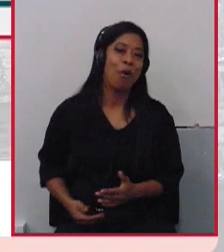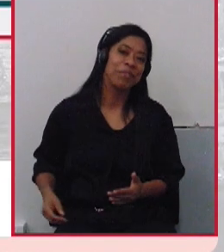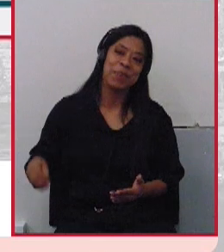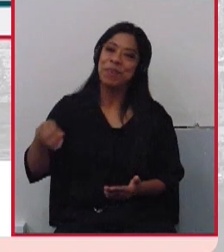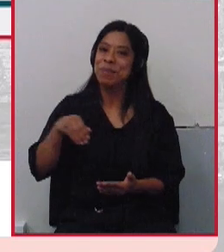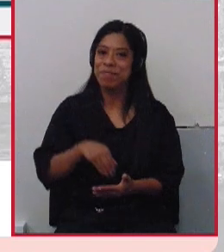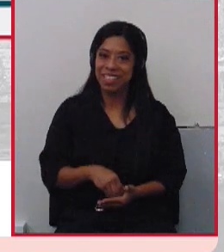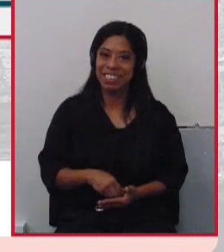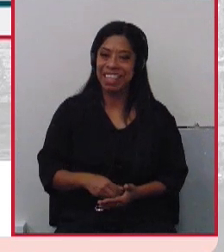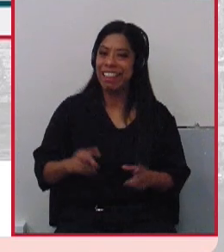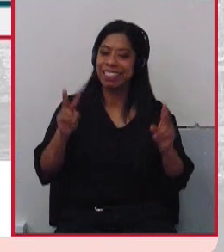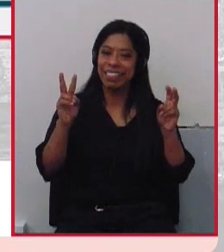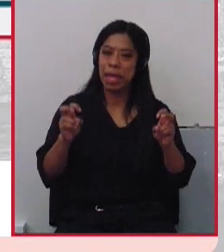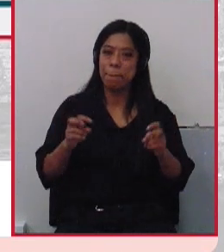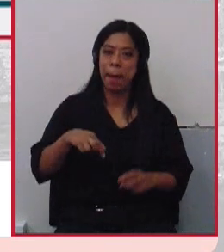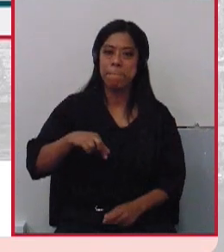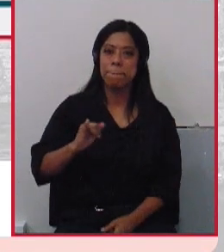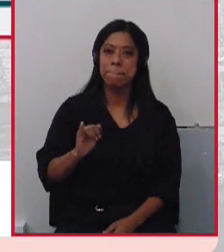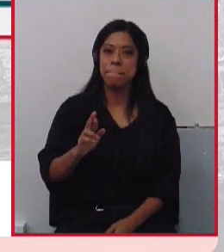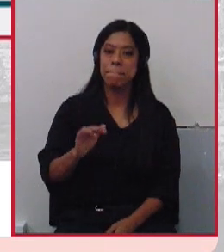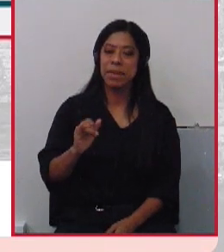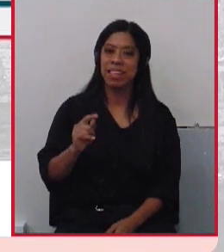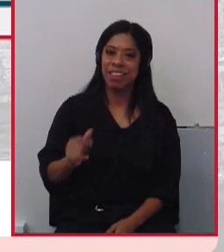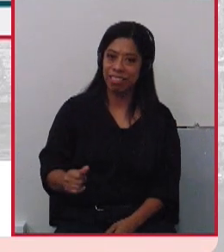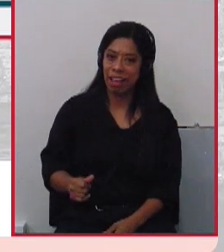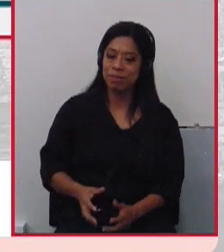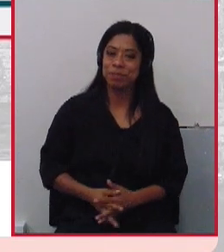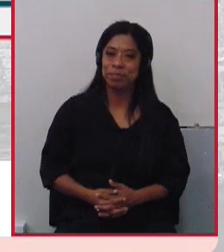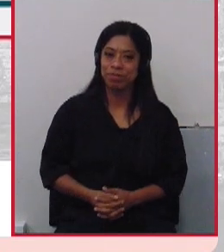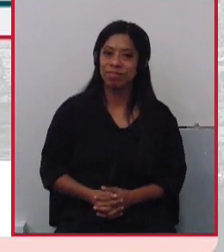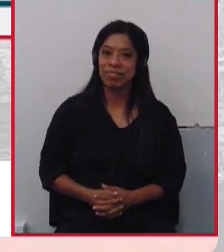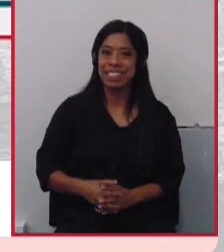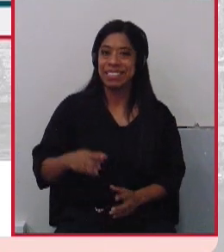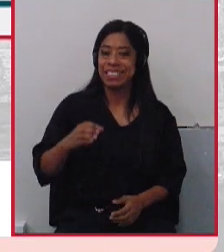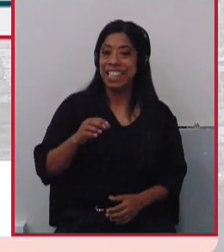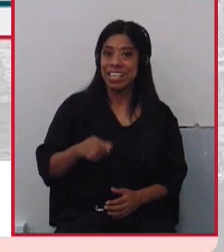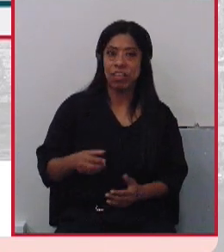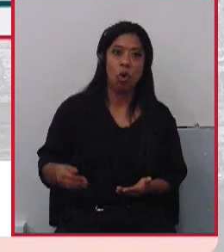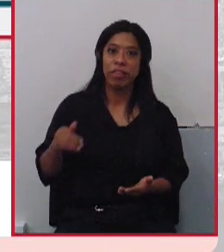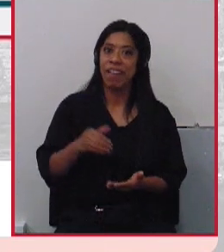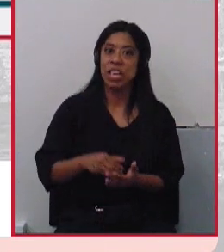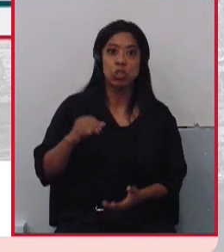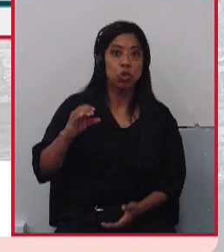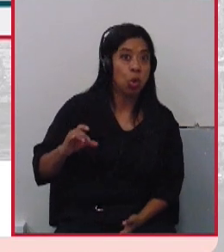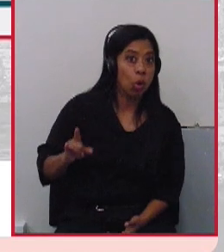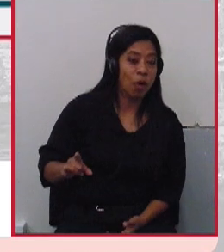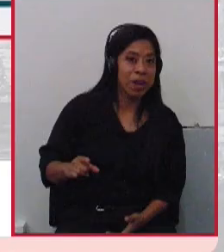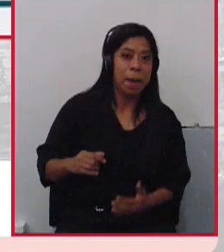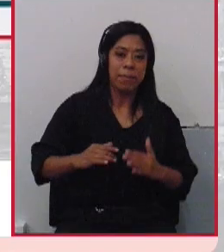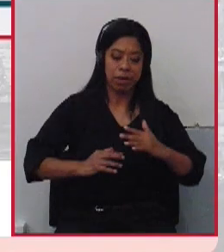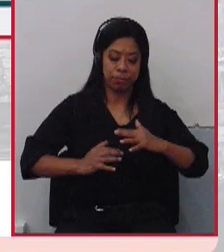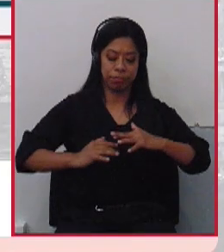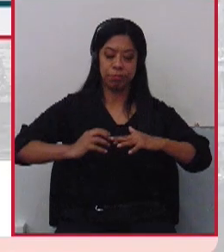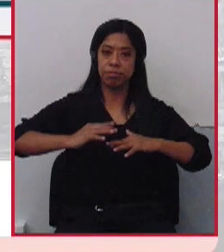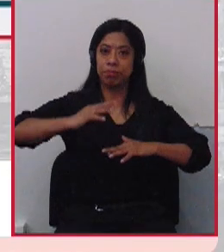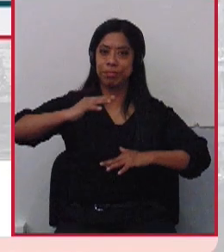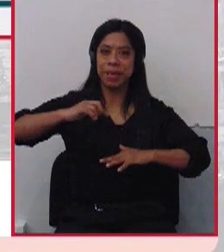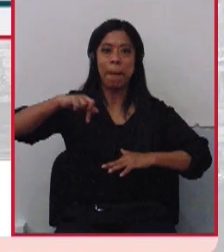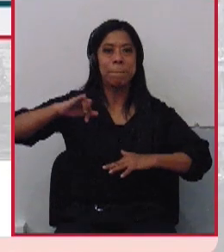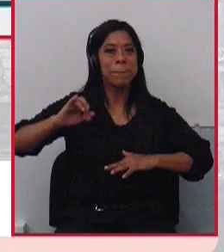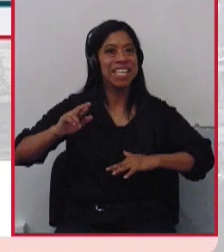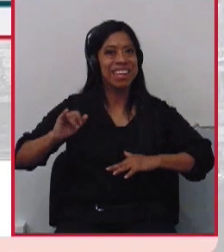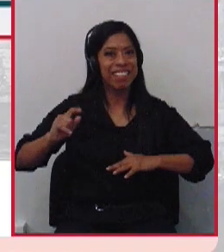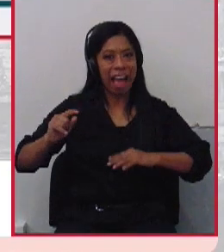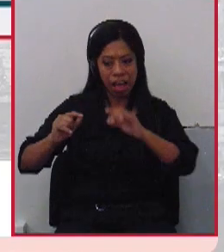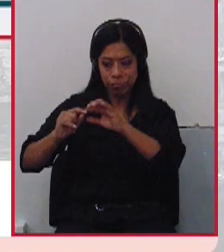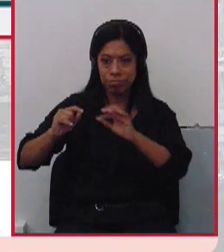Nuevamente, el tema de la pirita, apareció del tema de la pirita, trataba de recuperar el cobre, pero también flotaba la pirita. Imagínense